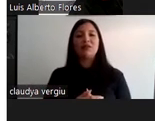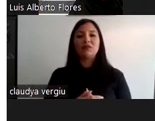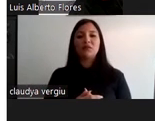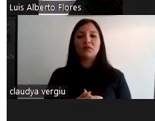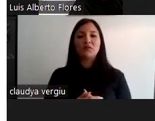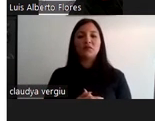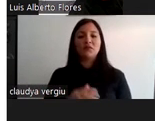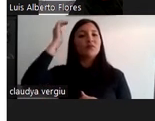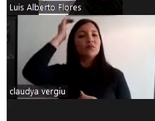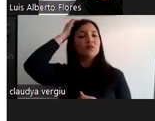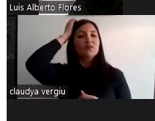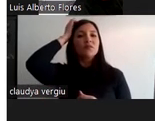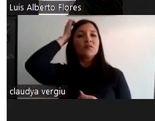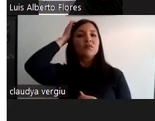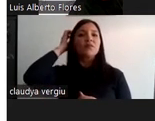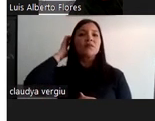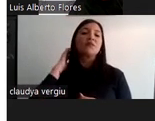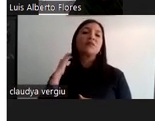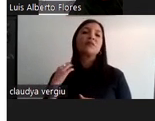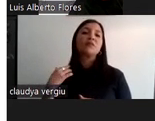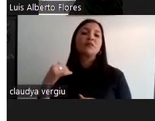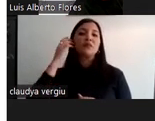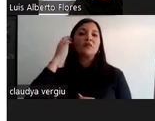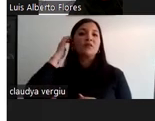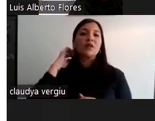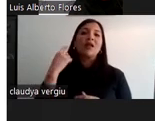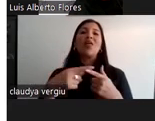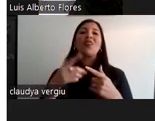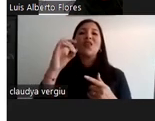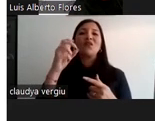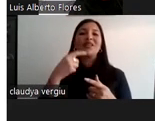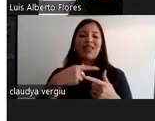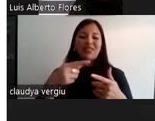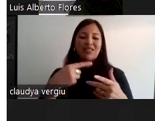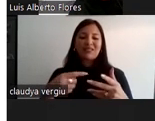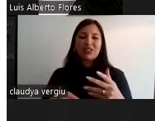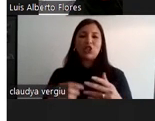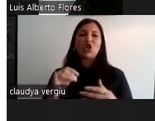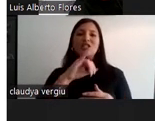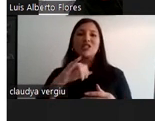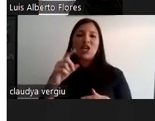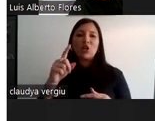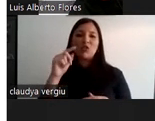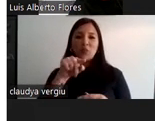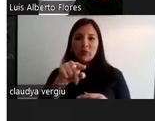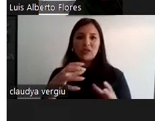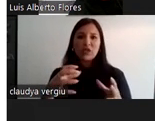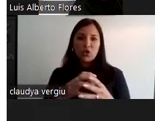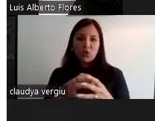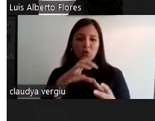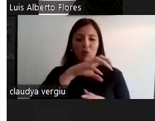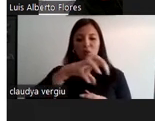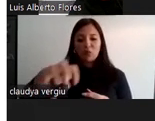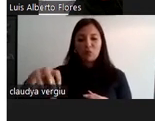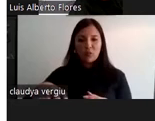para disfrutar entonces podemos podemos diferenciar hacer distintos tipos de servicios para este grupo multigeneracional